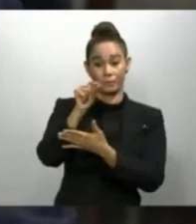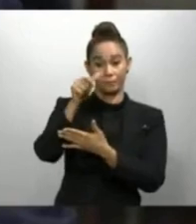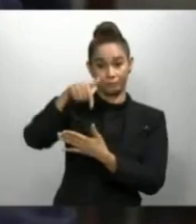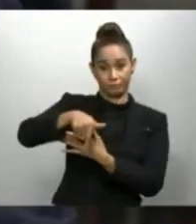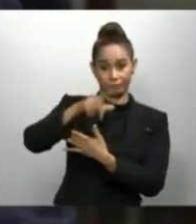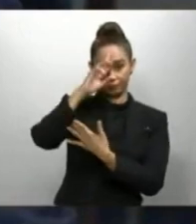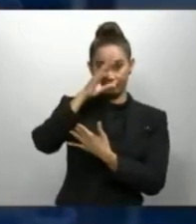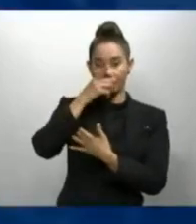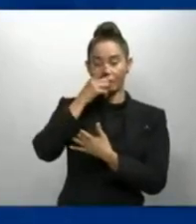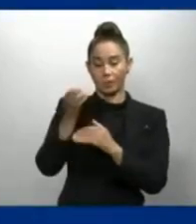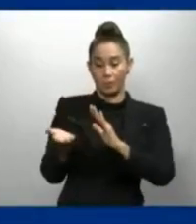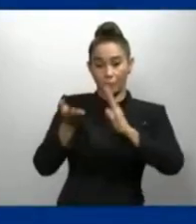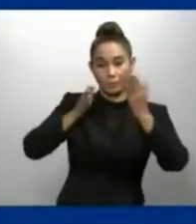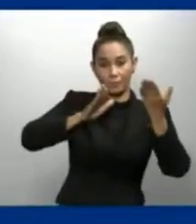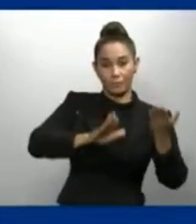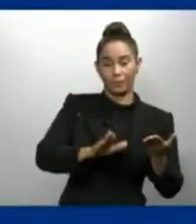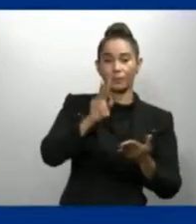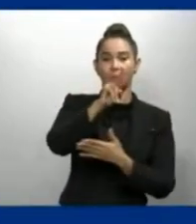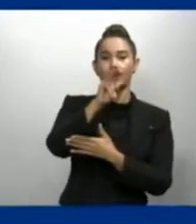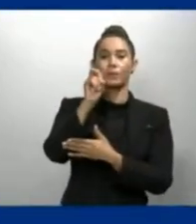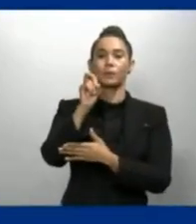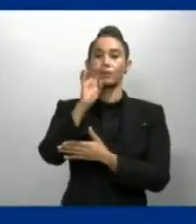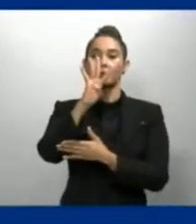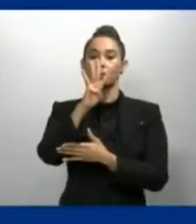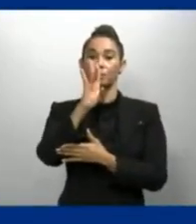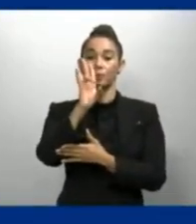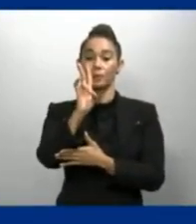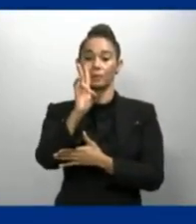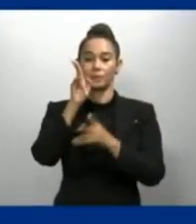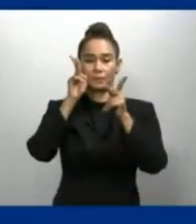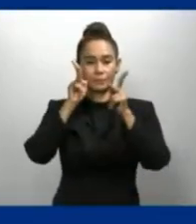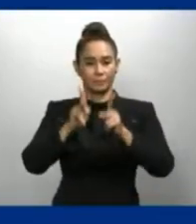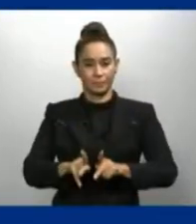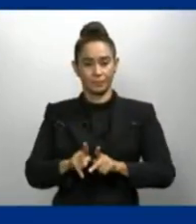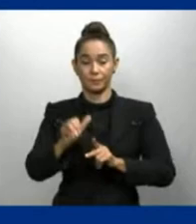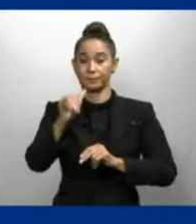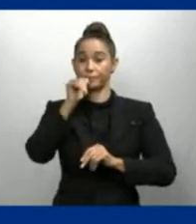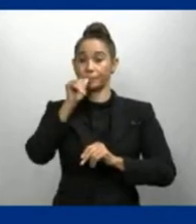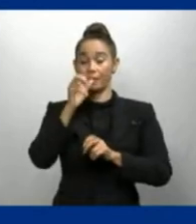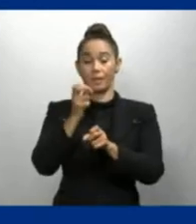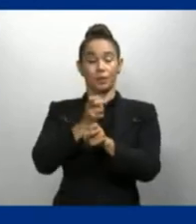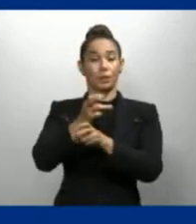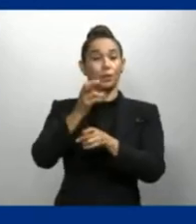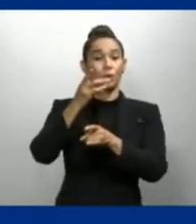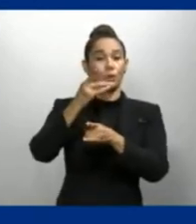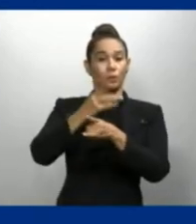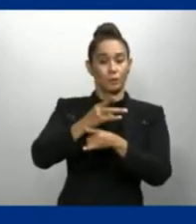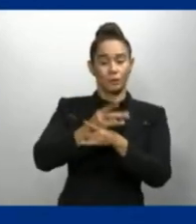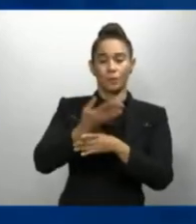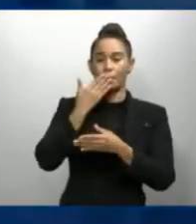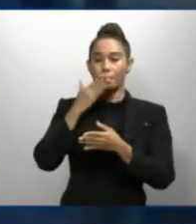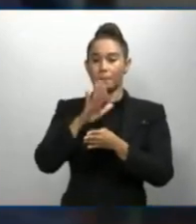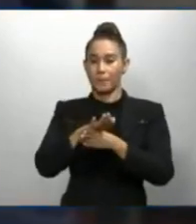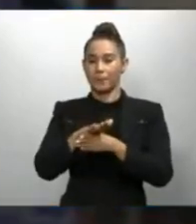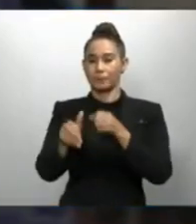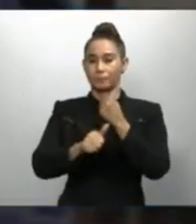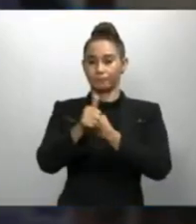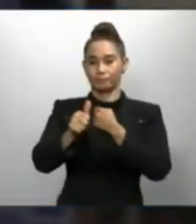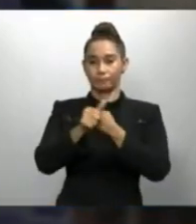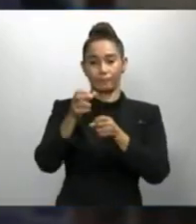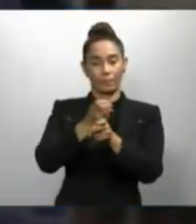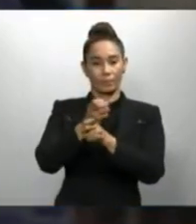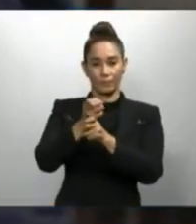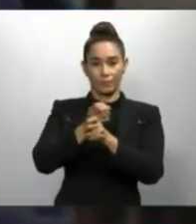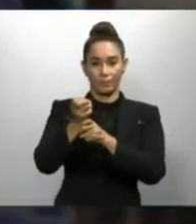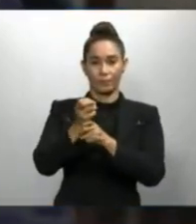cuatrimestre fallecieron 247 personas producto del consumo de bebidas adulteradas con metanol. De